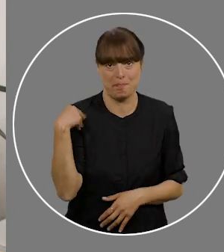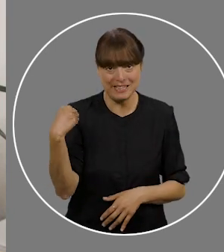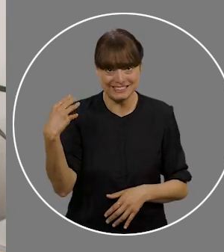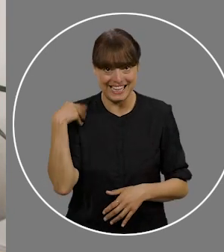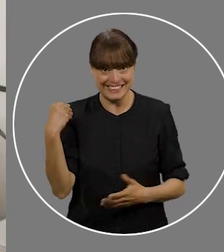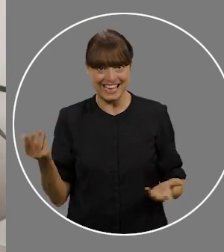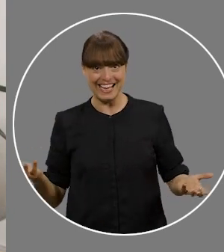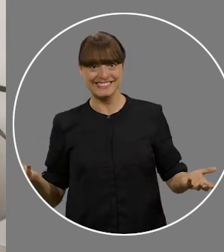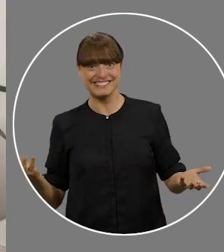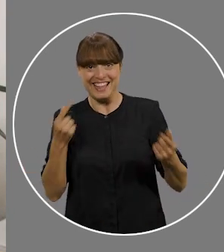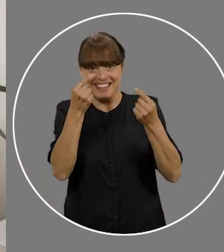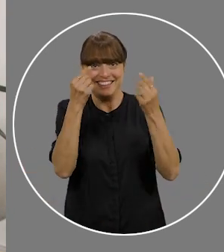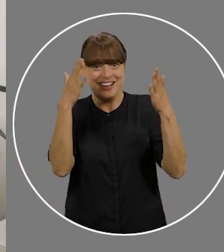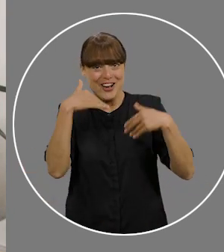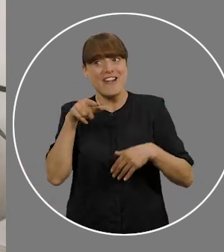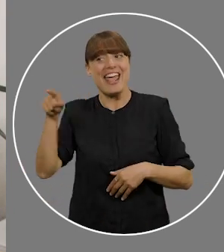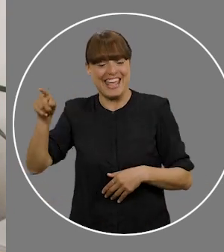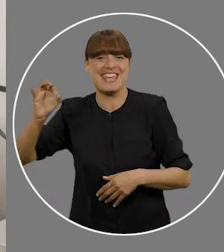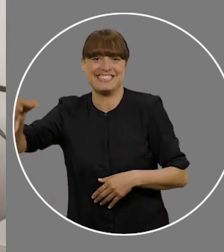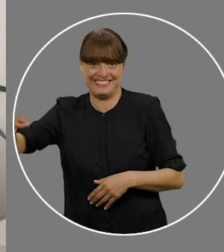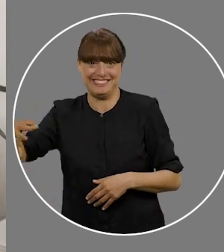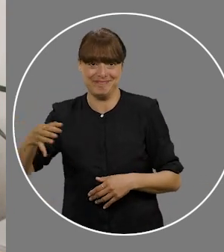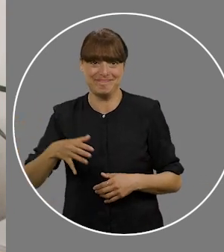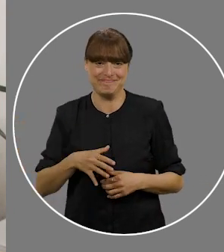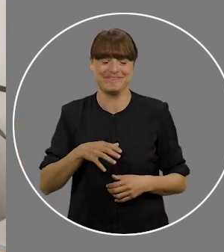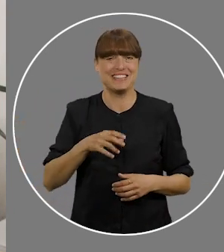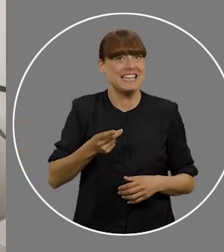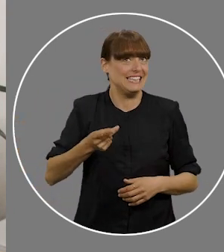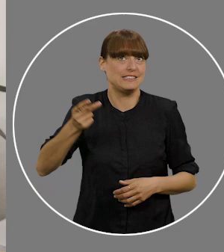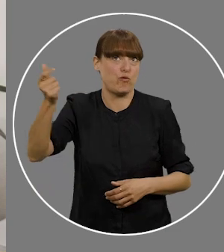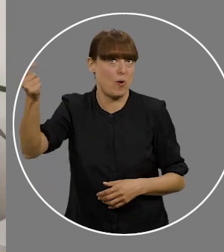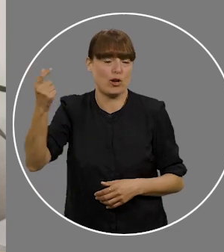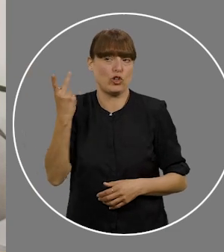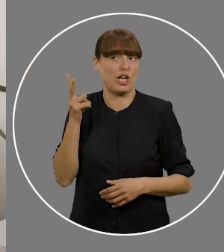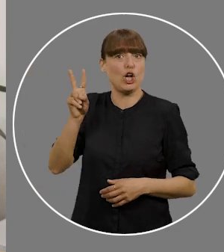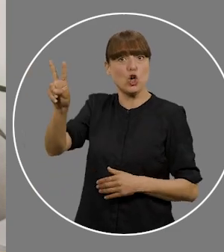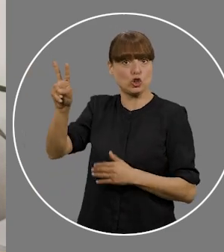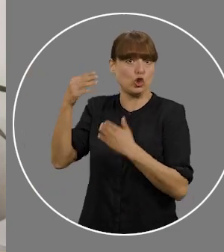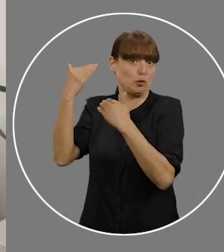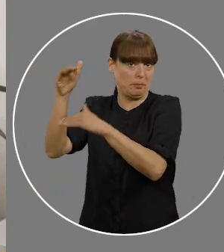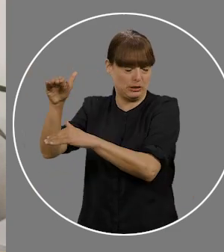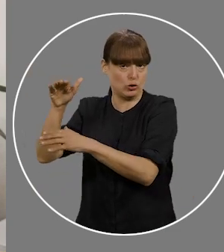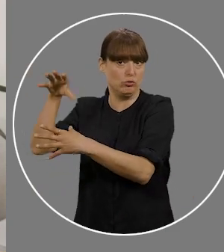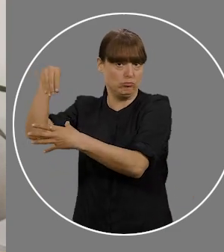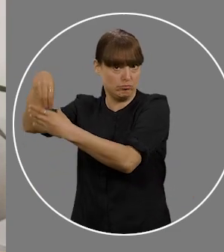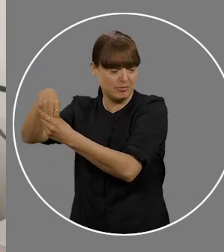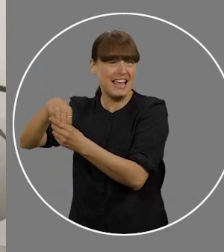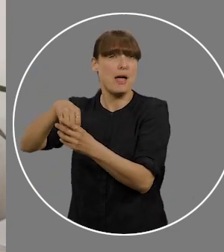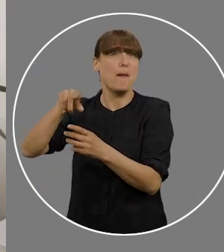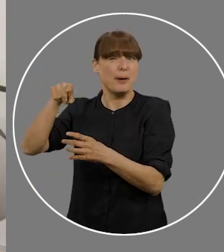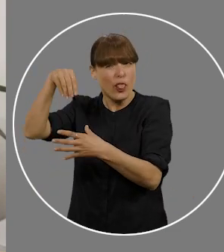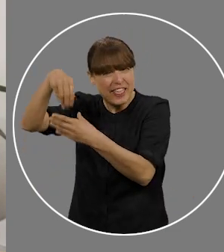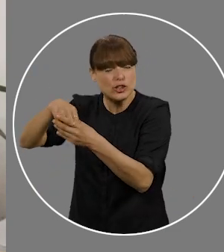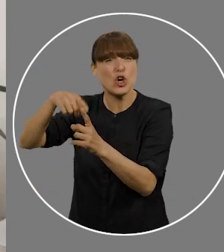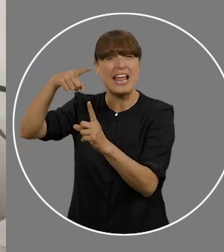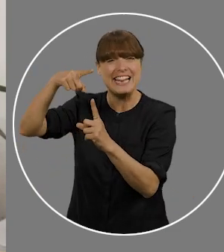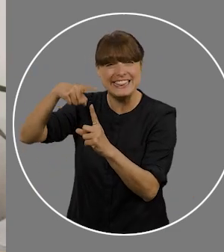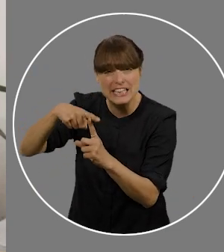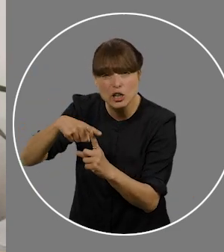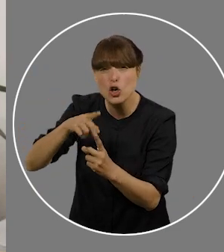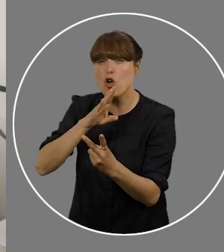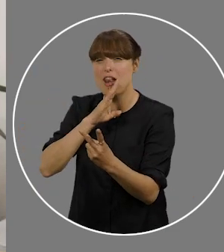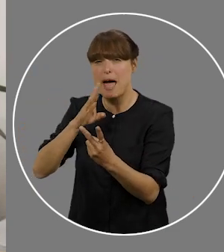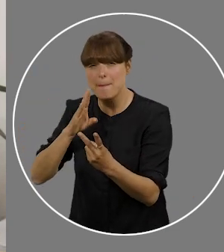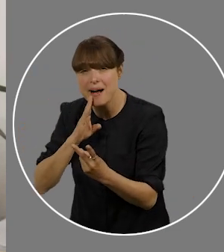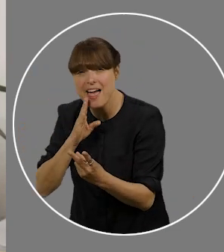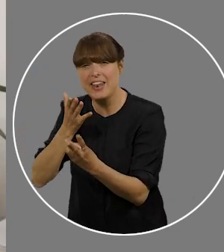Y vivieron allí bastante tiempo, pero luego ellos se fueron. Pero claro, vivían los dos, el tío, la madre de ella, y